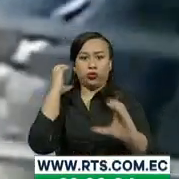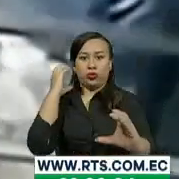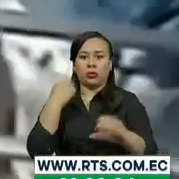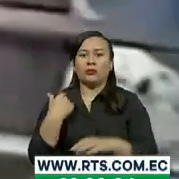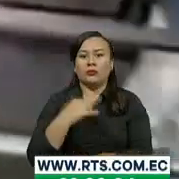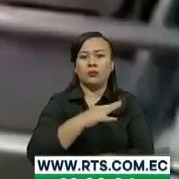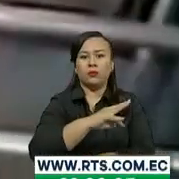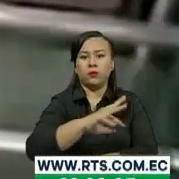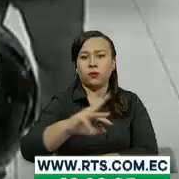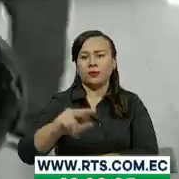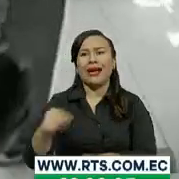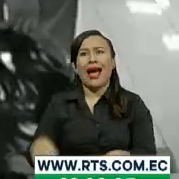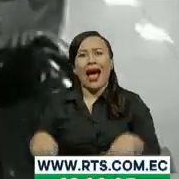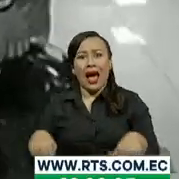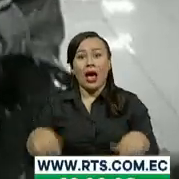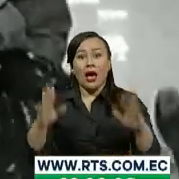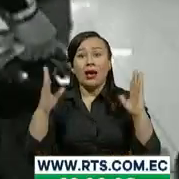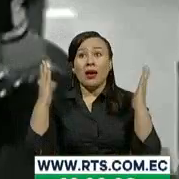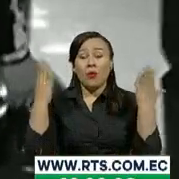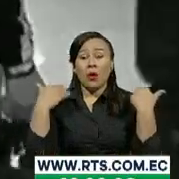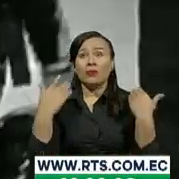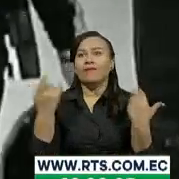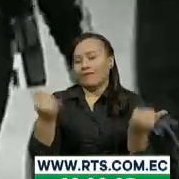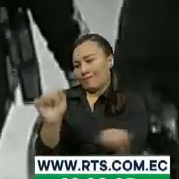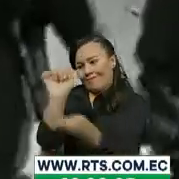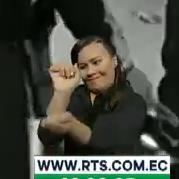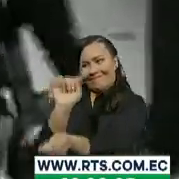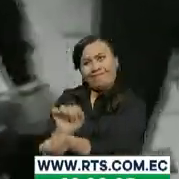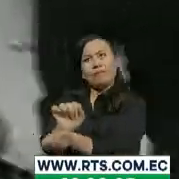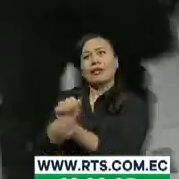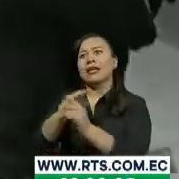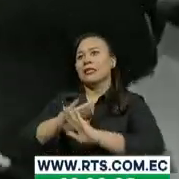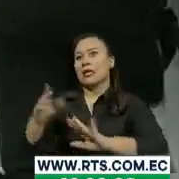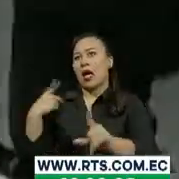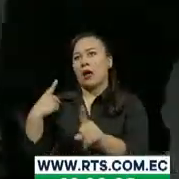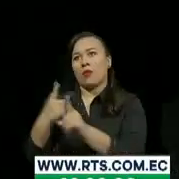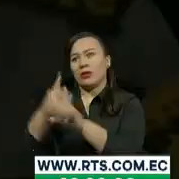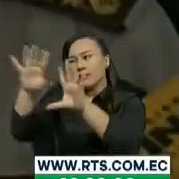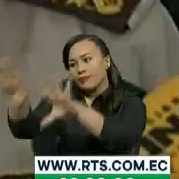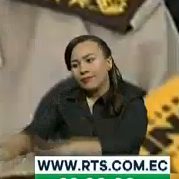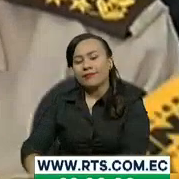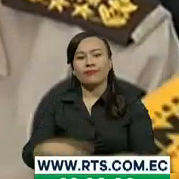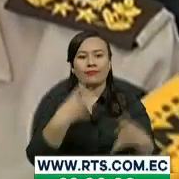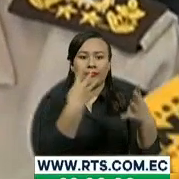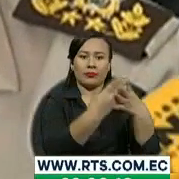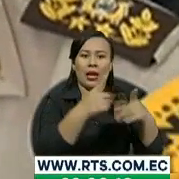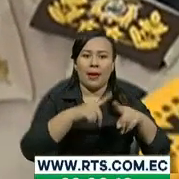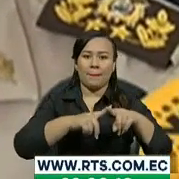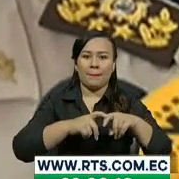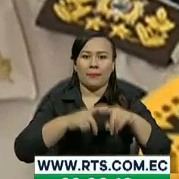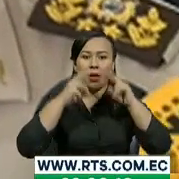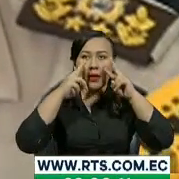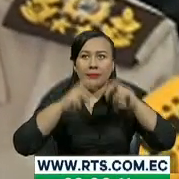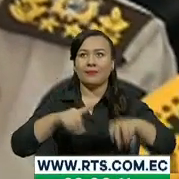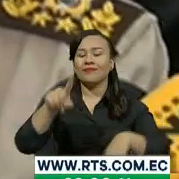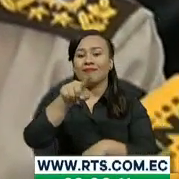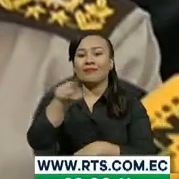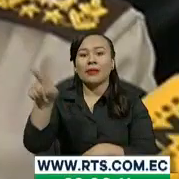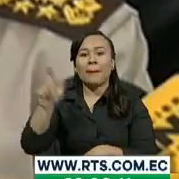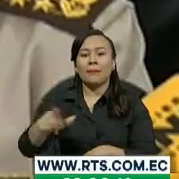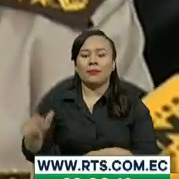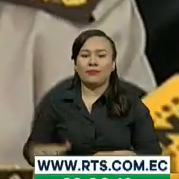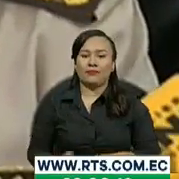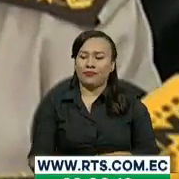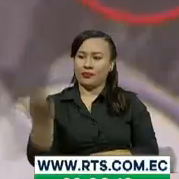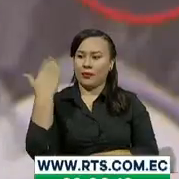en pocas semanas. Les colocaron las esposas y ahora se encuentran con prisión preventiva. Ellos participan el 28 de